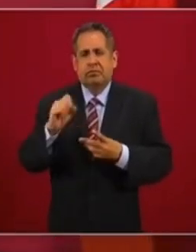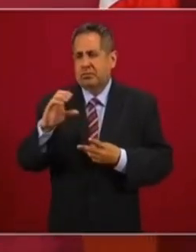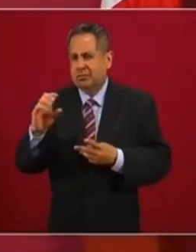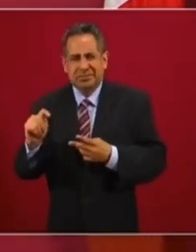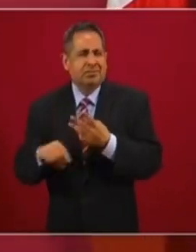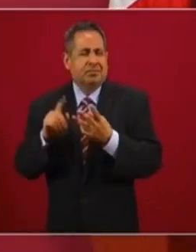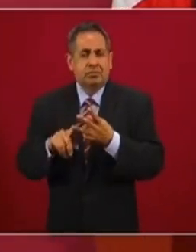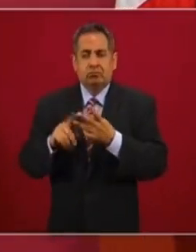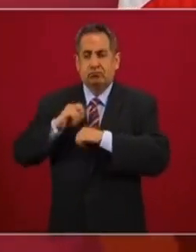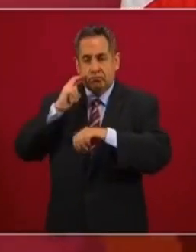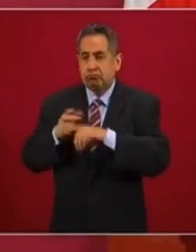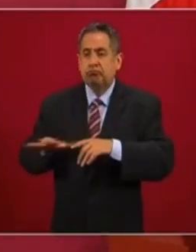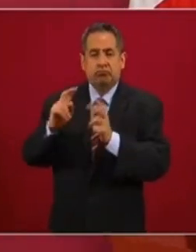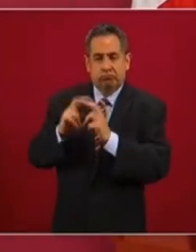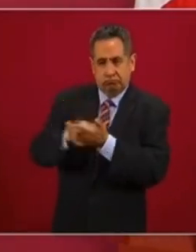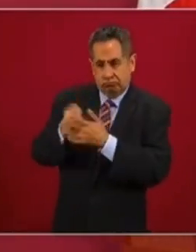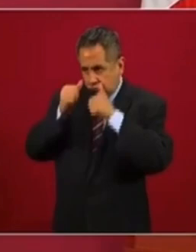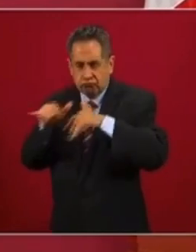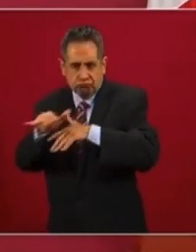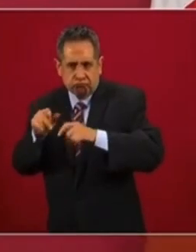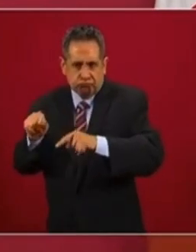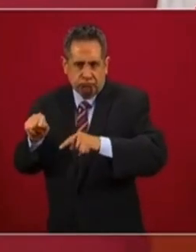estaba encargado de Tamaulipas.